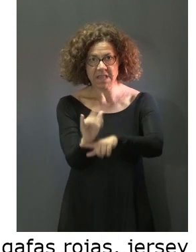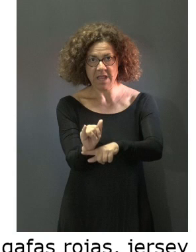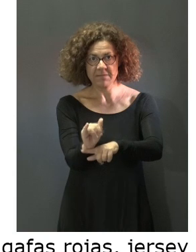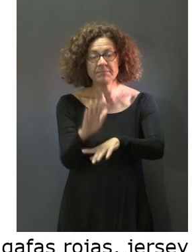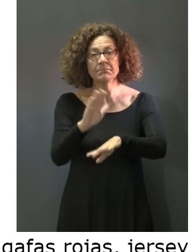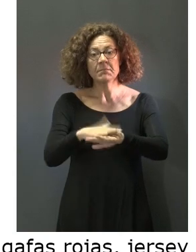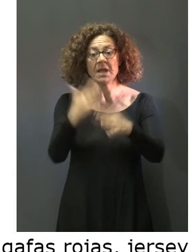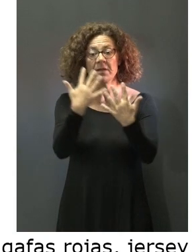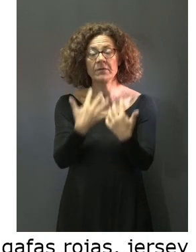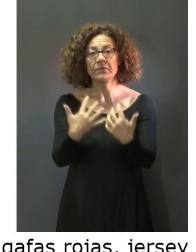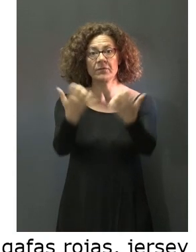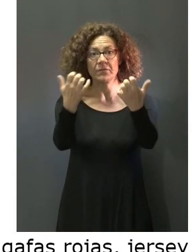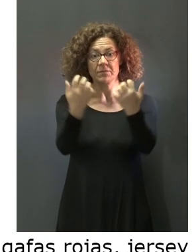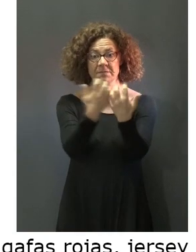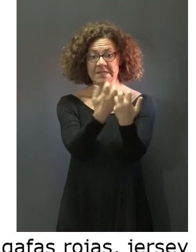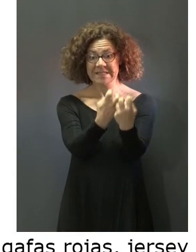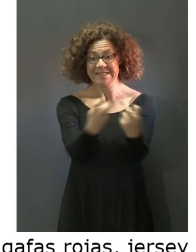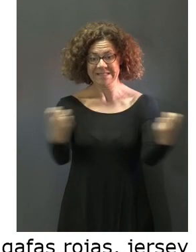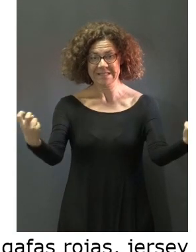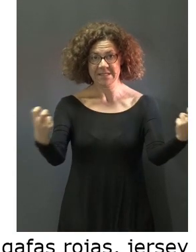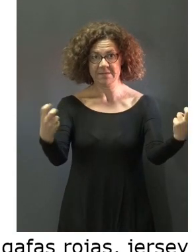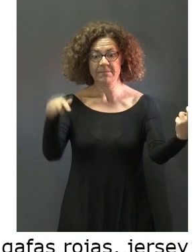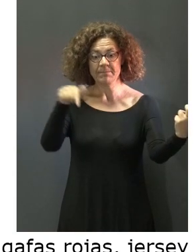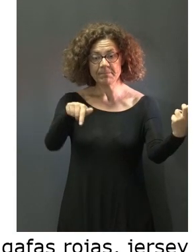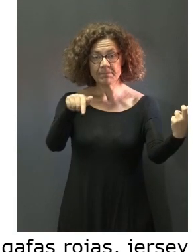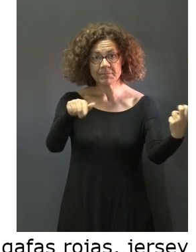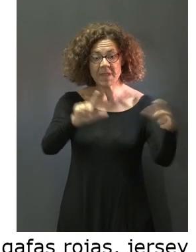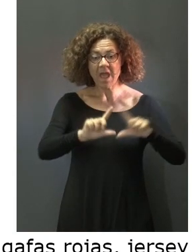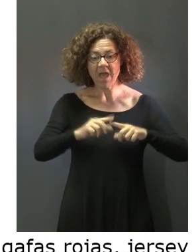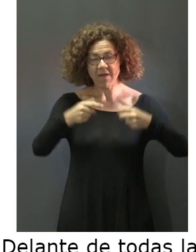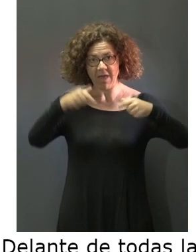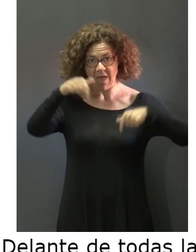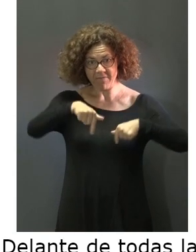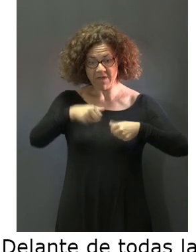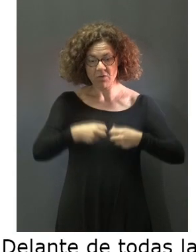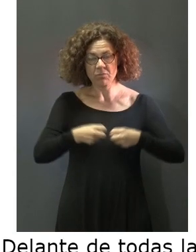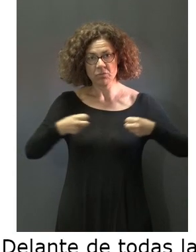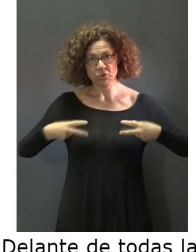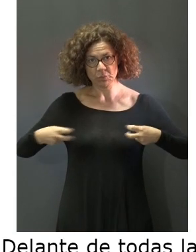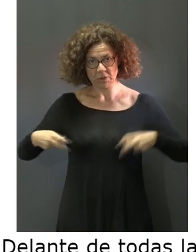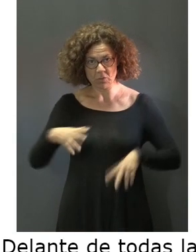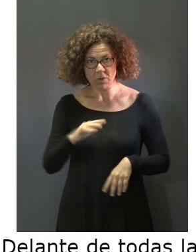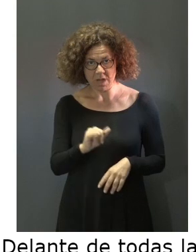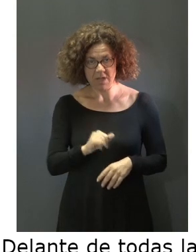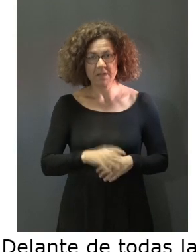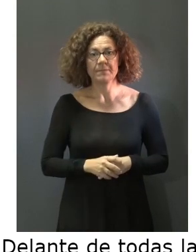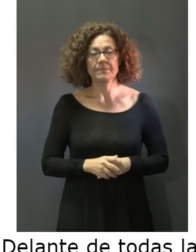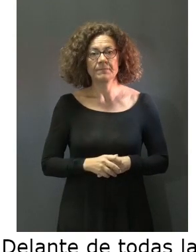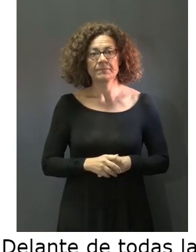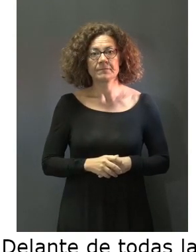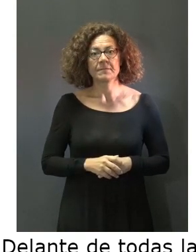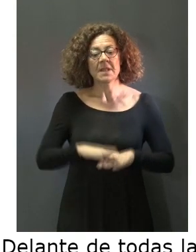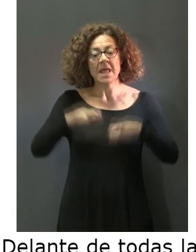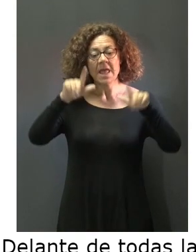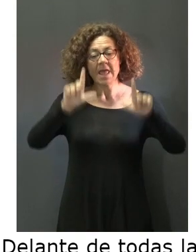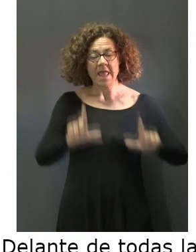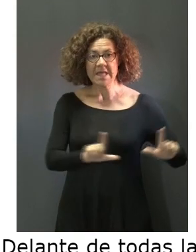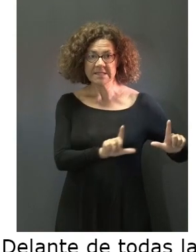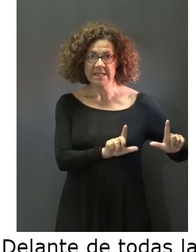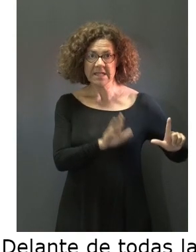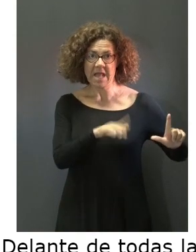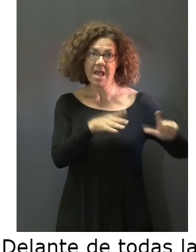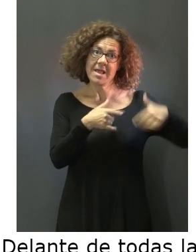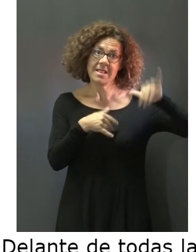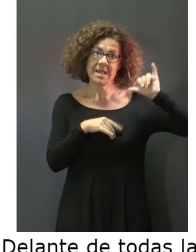los espectadores en línea, en la parte inferior de la pantalla encontrarán el subtitulado. En la esquina inferior